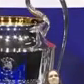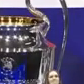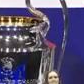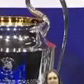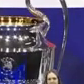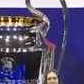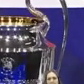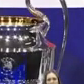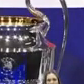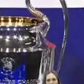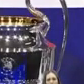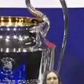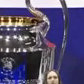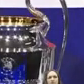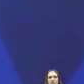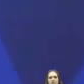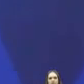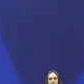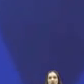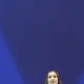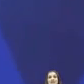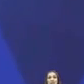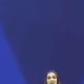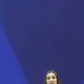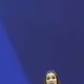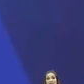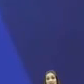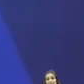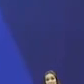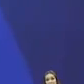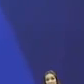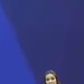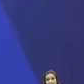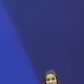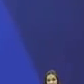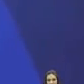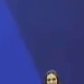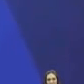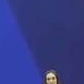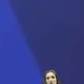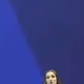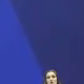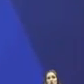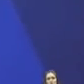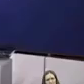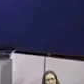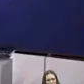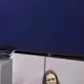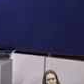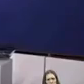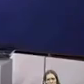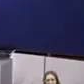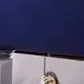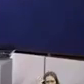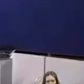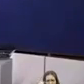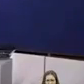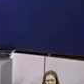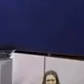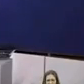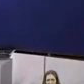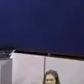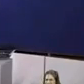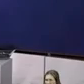Atlético de Madrid, sus posibles rivales debían ser Ajax, Bayern Múnich, Lille, Juventus y Manchester United, pero en vez de meter al United en el bombo metieron